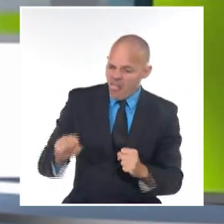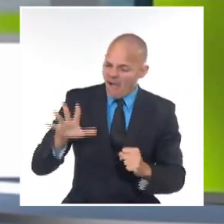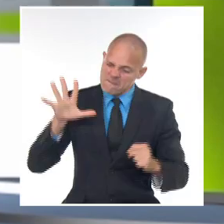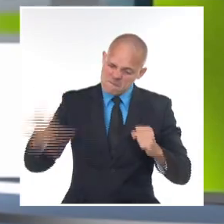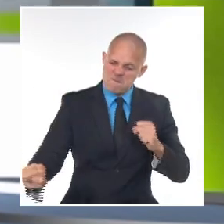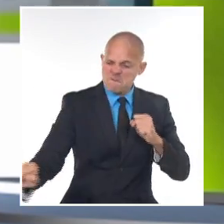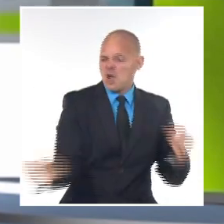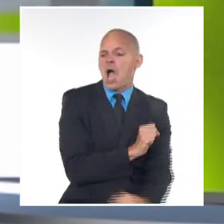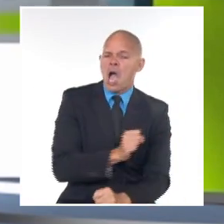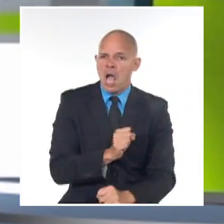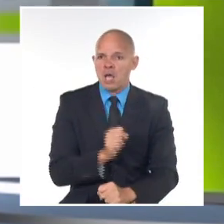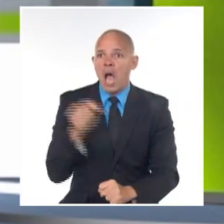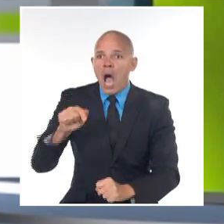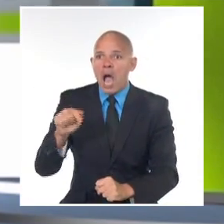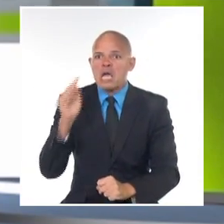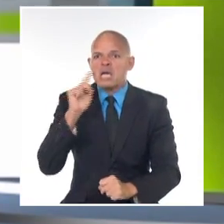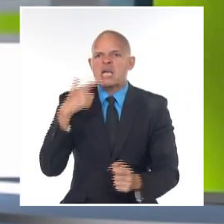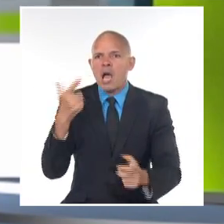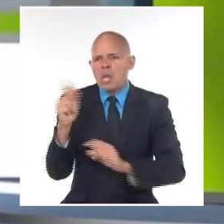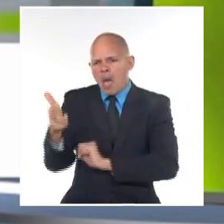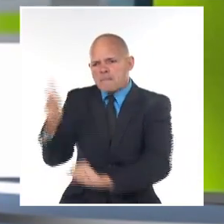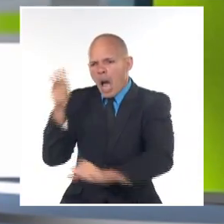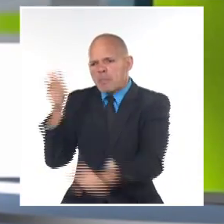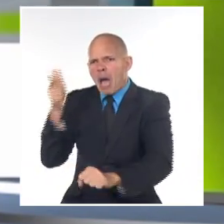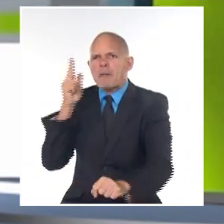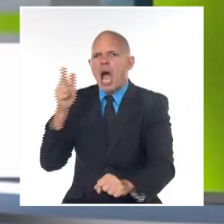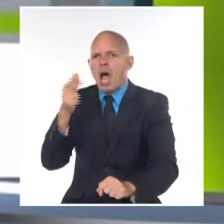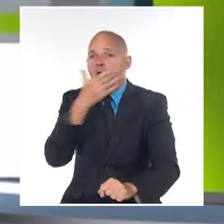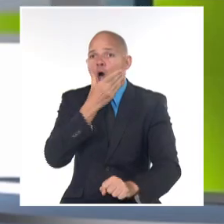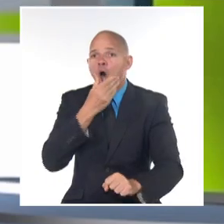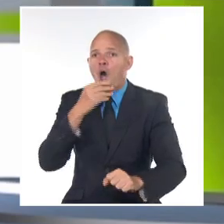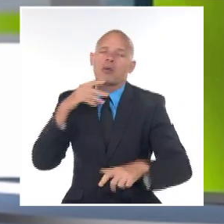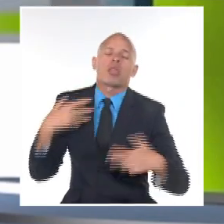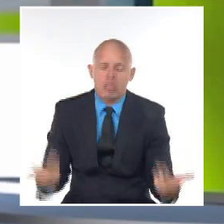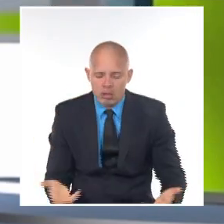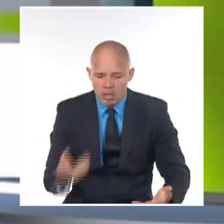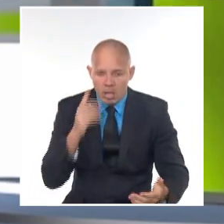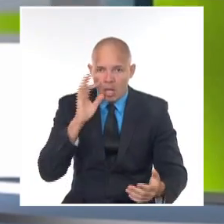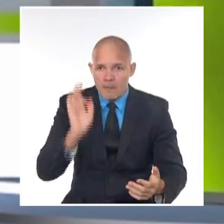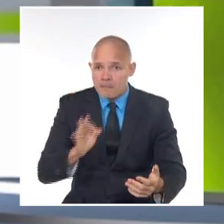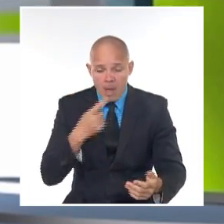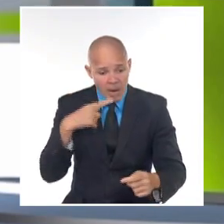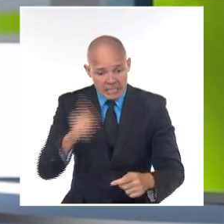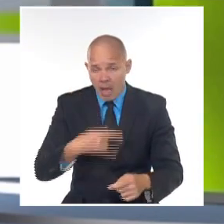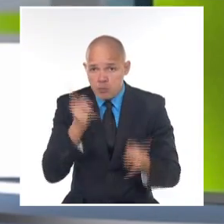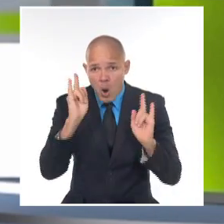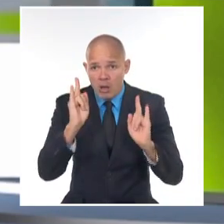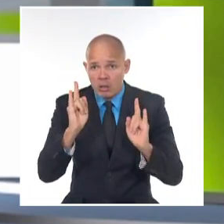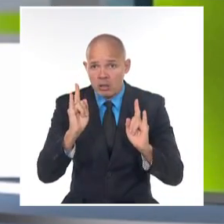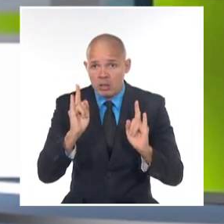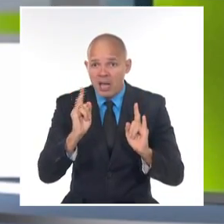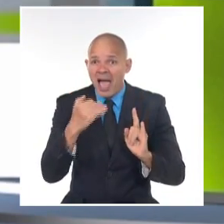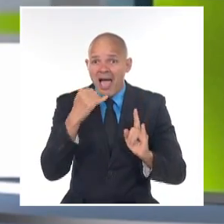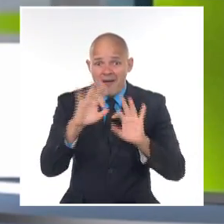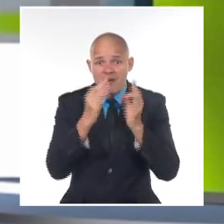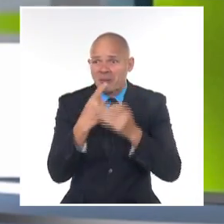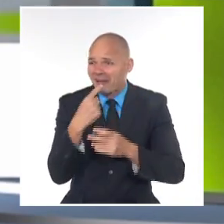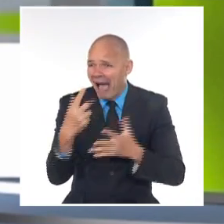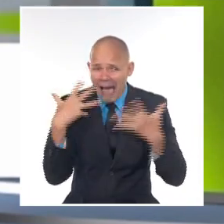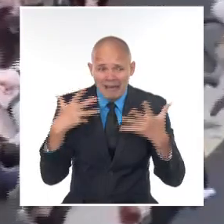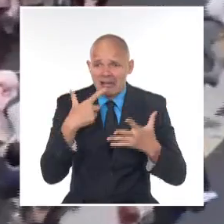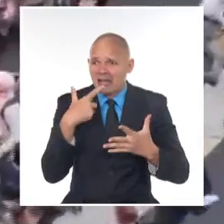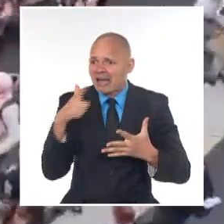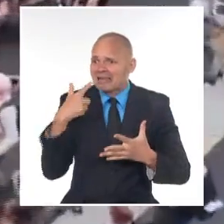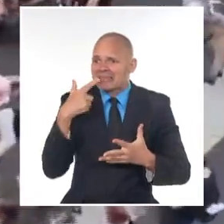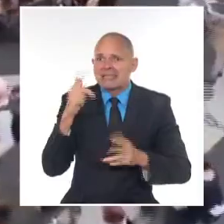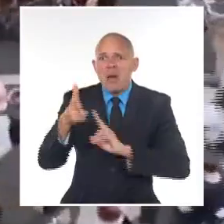recibe varios tiros que terminan con su vida en el acto. La familia de Allen denuncia que el asesinato ha sido